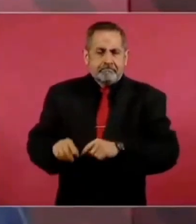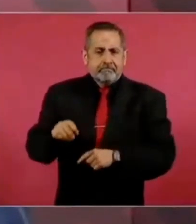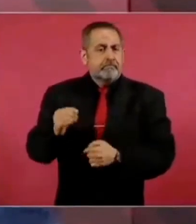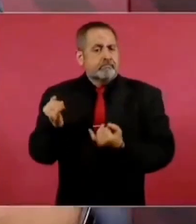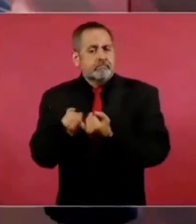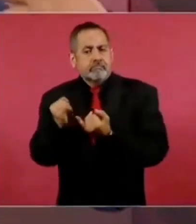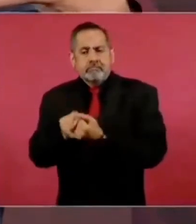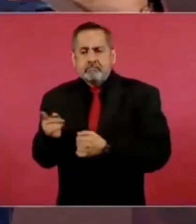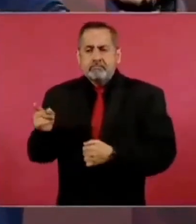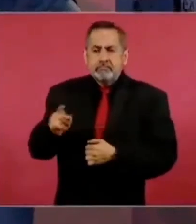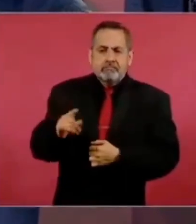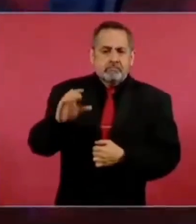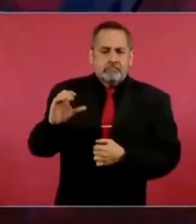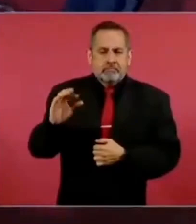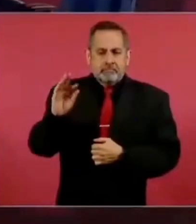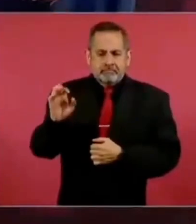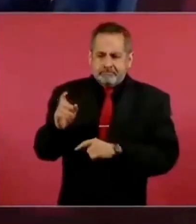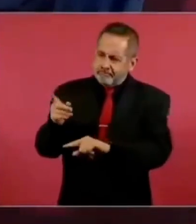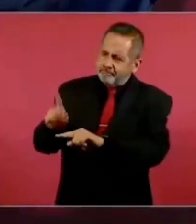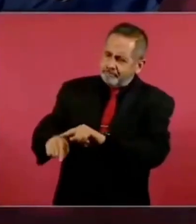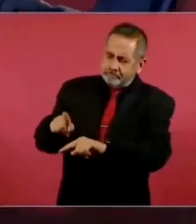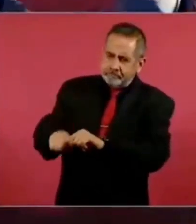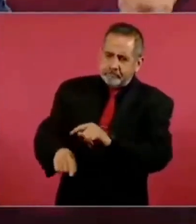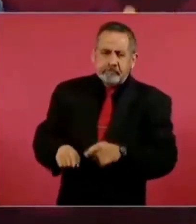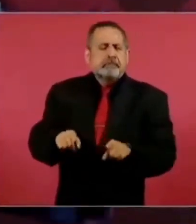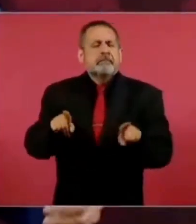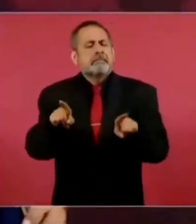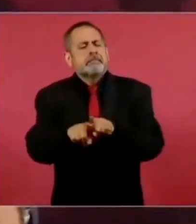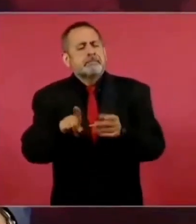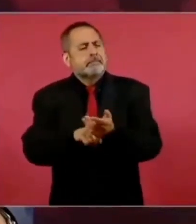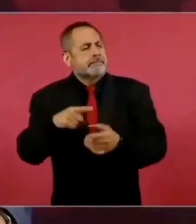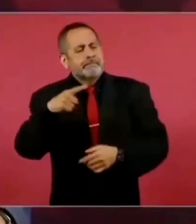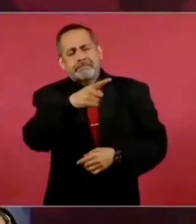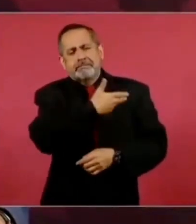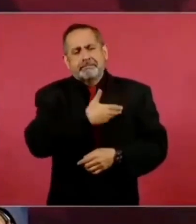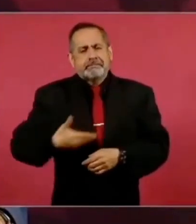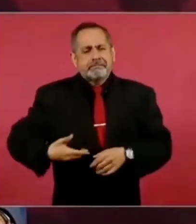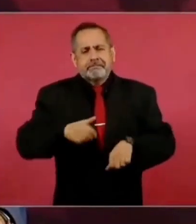Electricidad. Es lo que plantea Milei